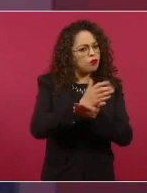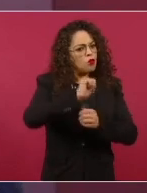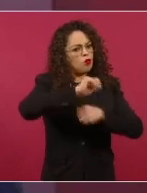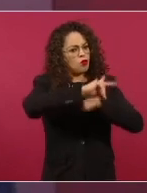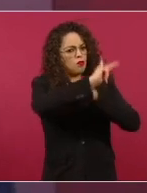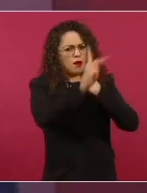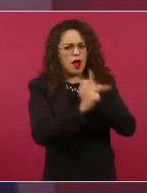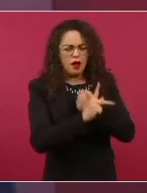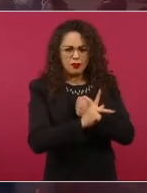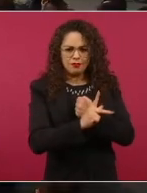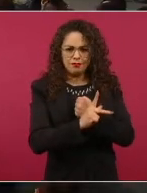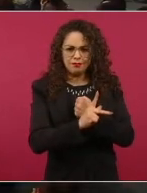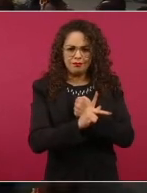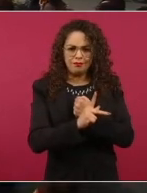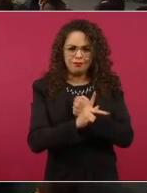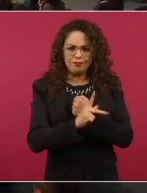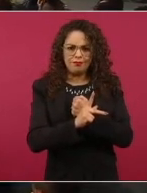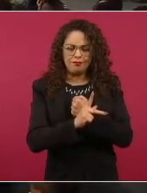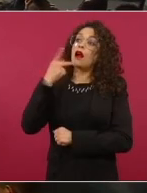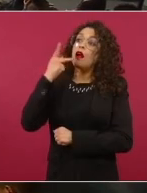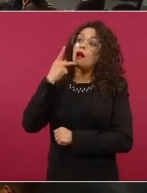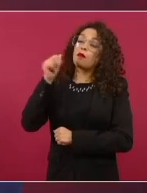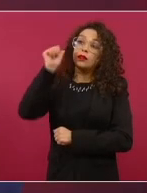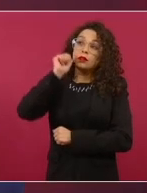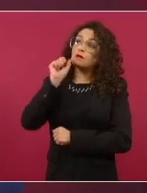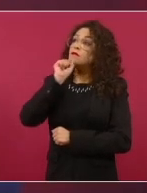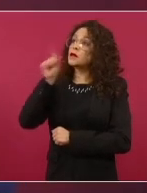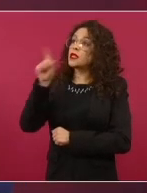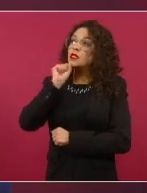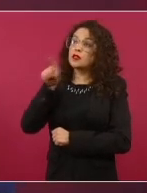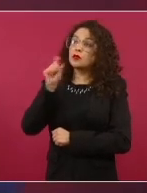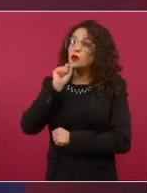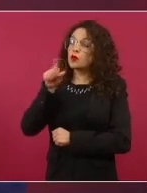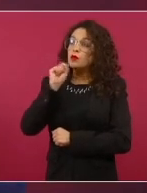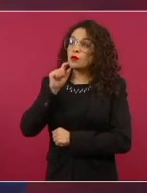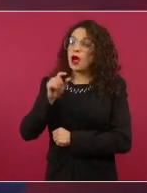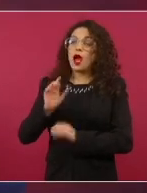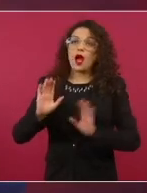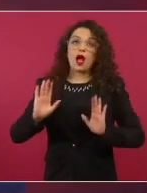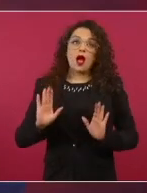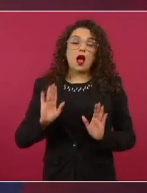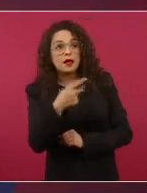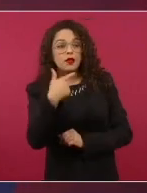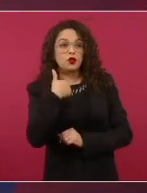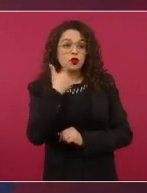con la excusa de que van sobre